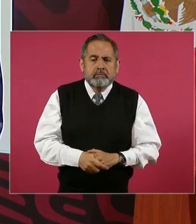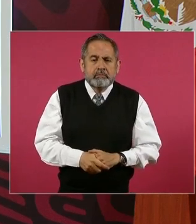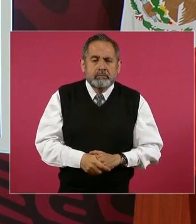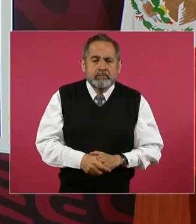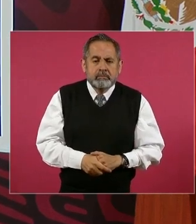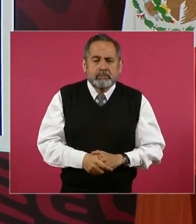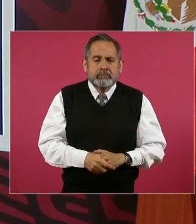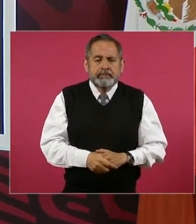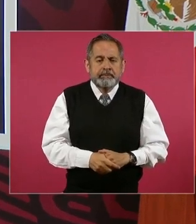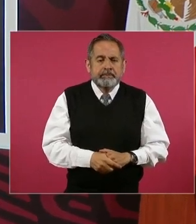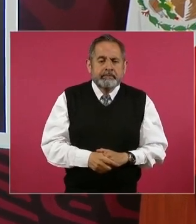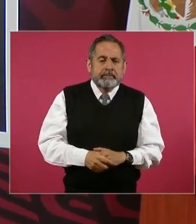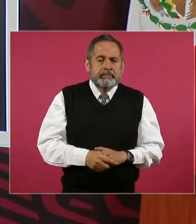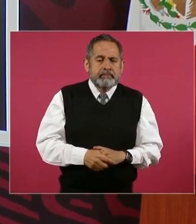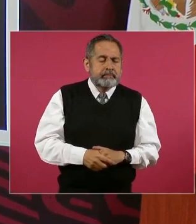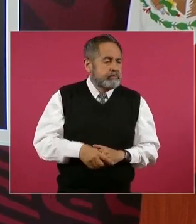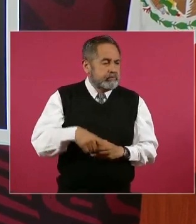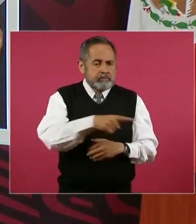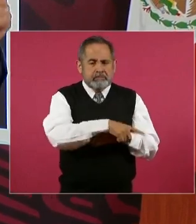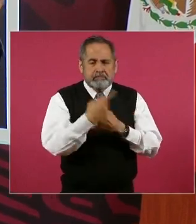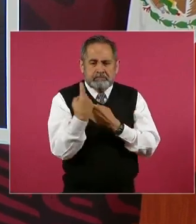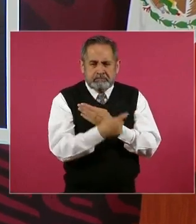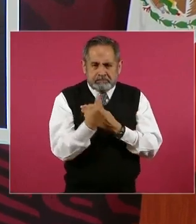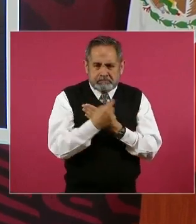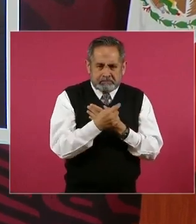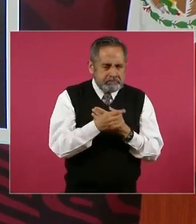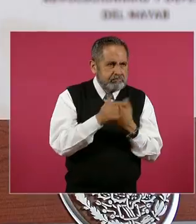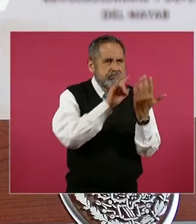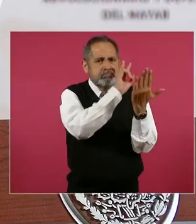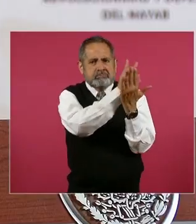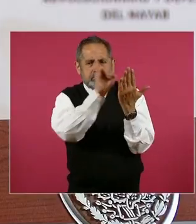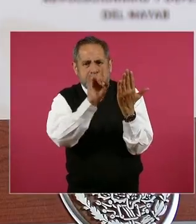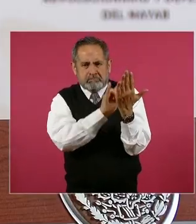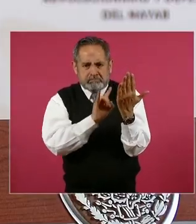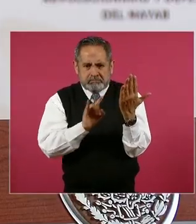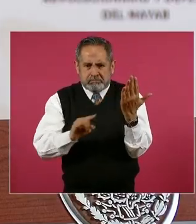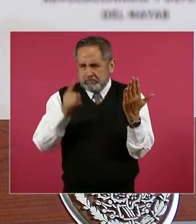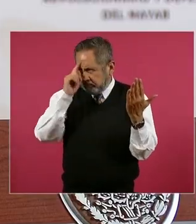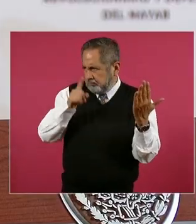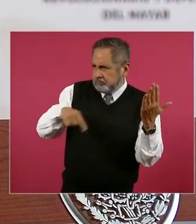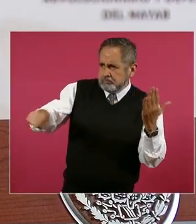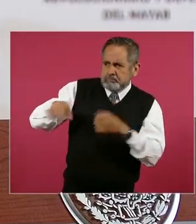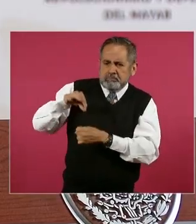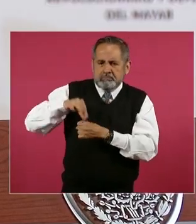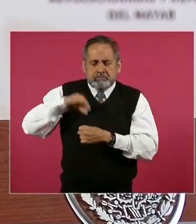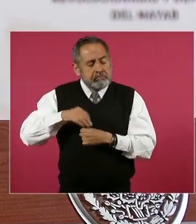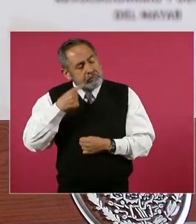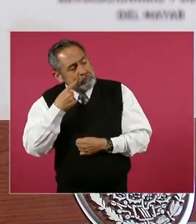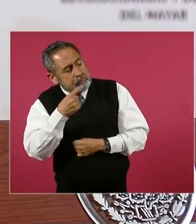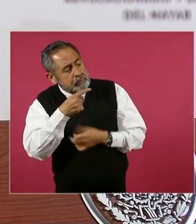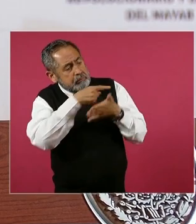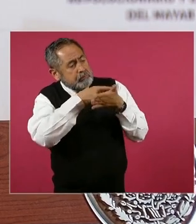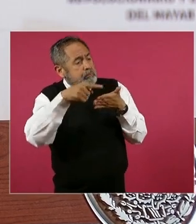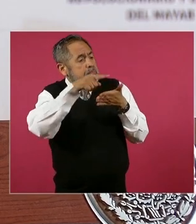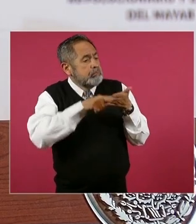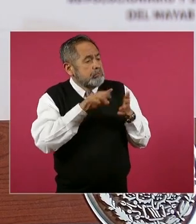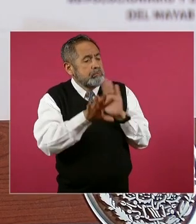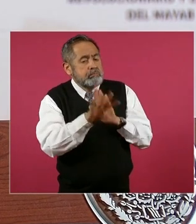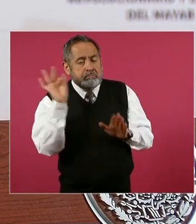sea tienen pase automático todos van a estar en la